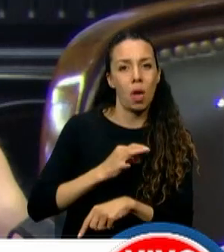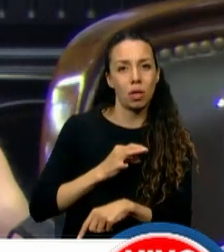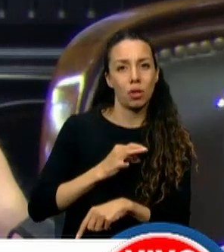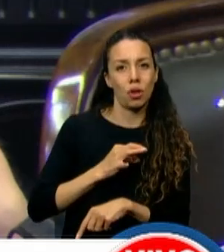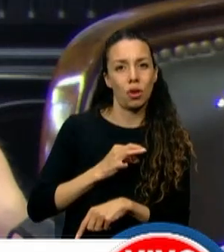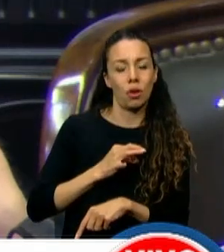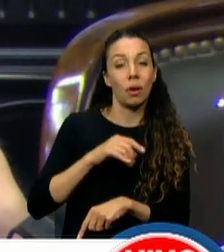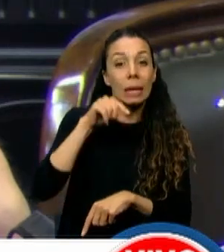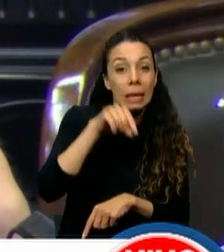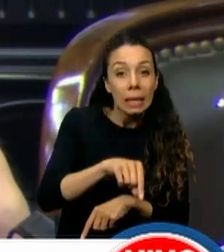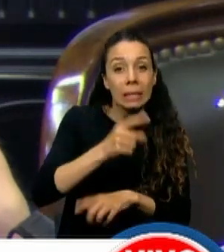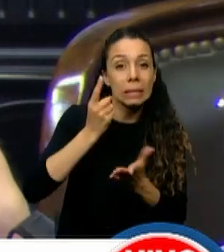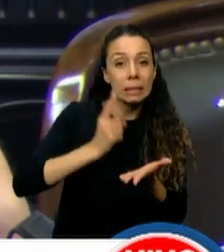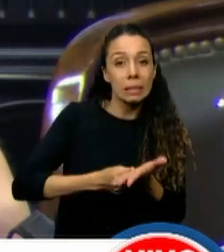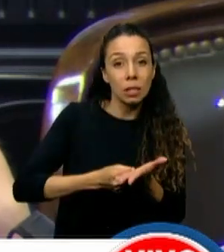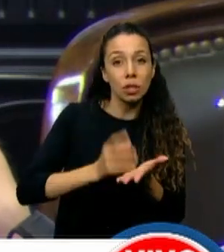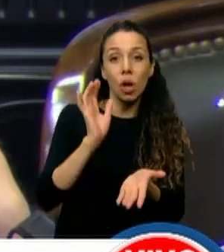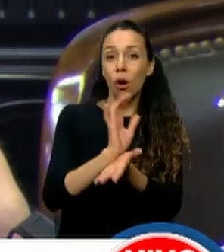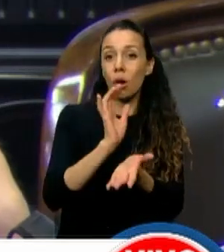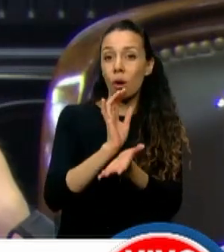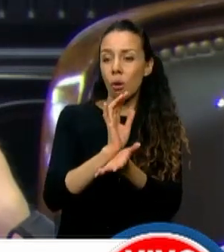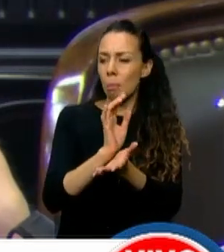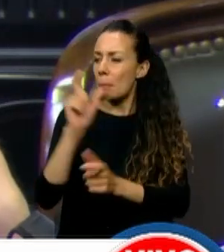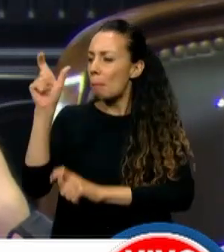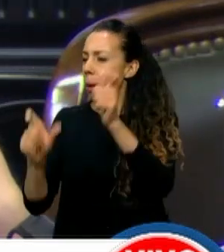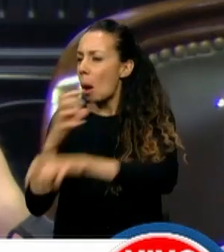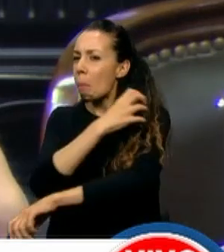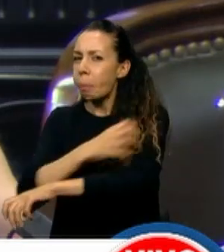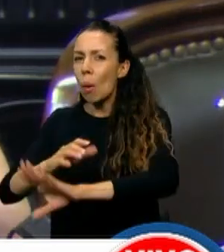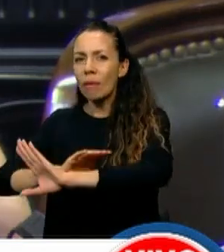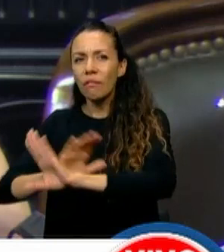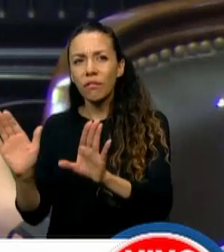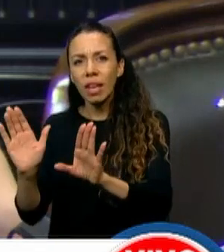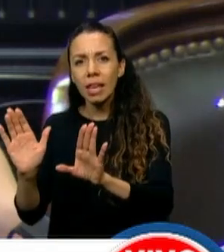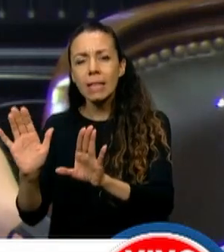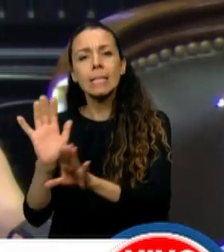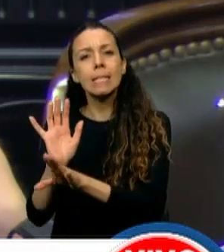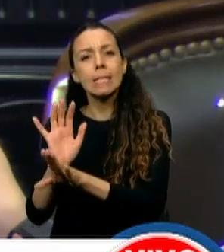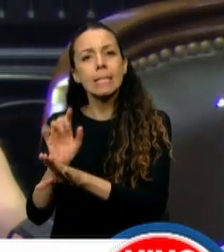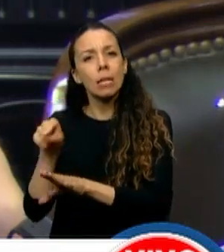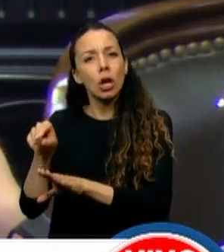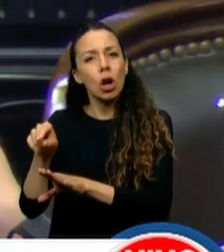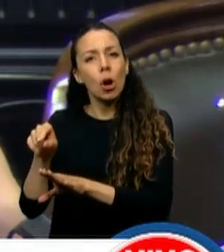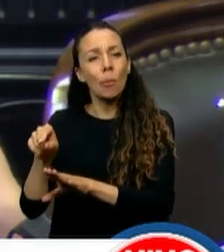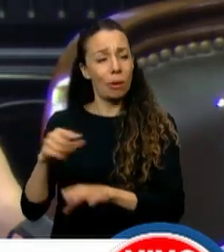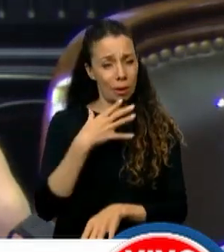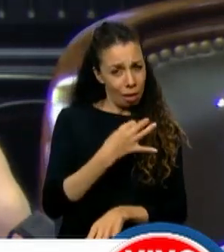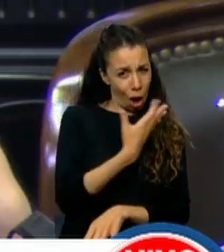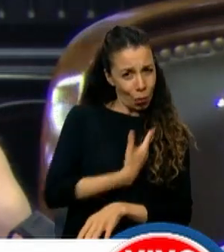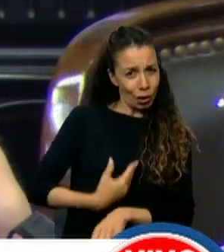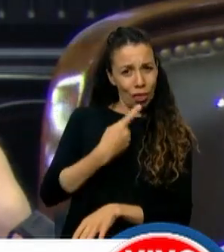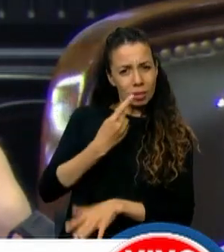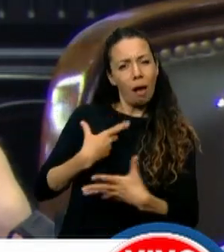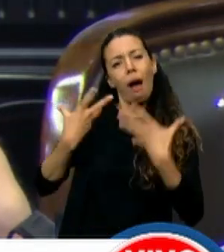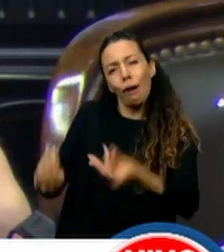que impide sacar a la gente de la pobreza, un gobierno que se dice popular. En el caso de los transportes